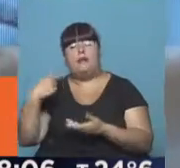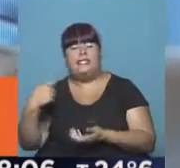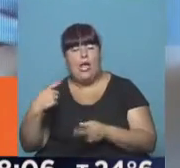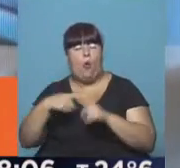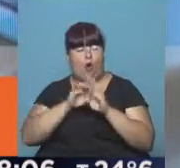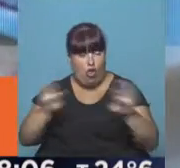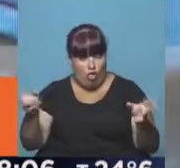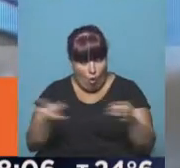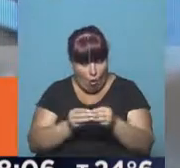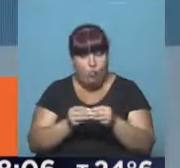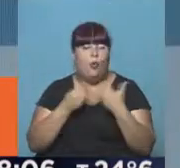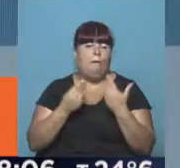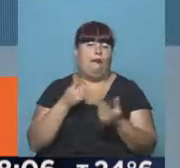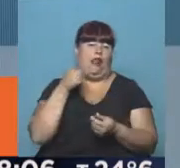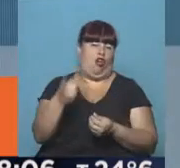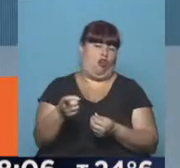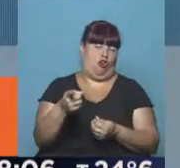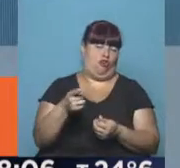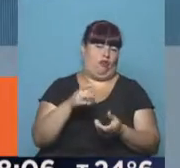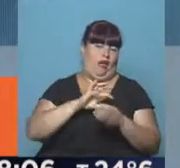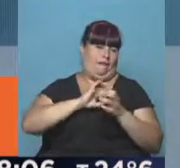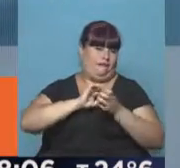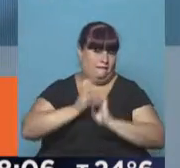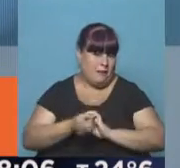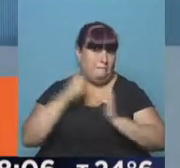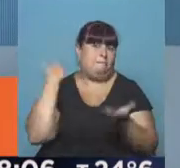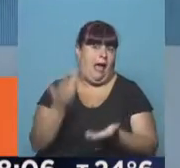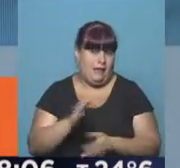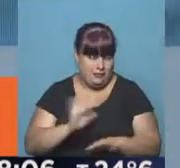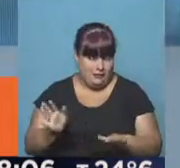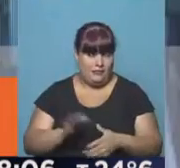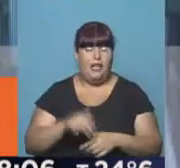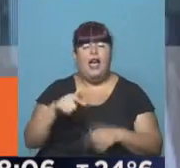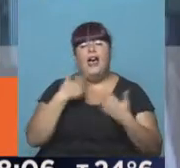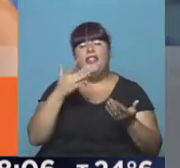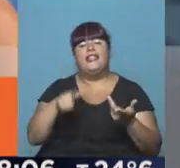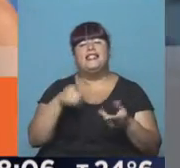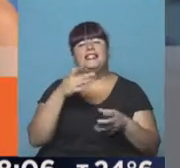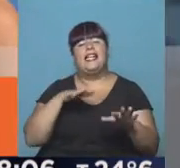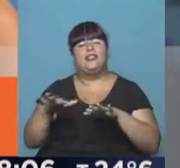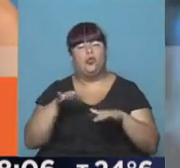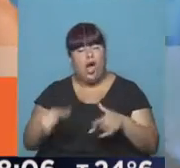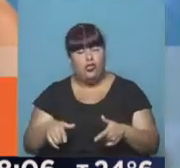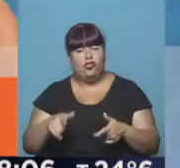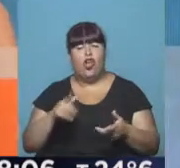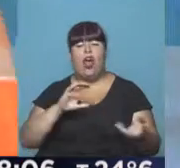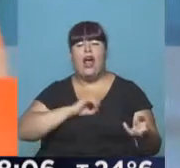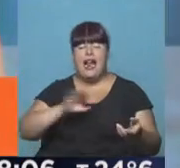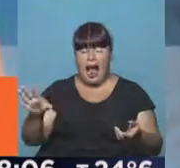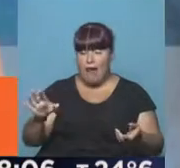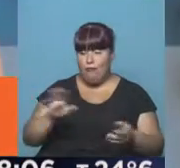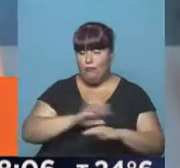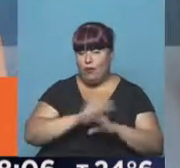por el otro para que no causen más daño de lo que están haciendo ahora cuando se habla de este tipo de situaciones con el campo es